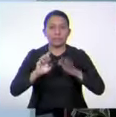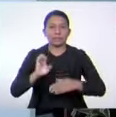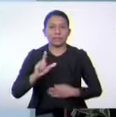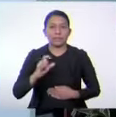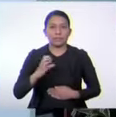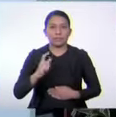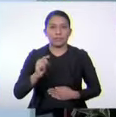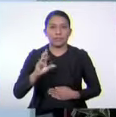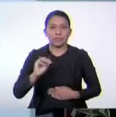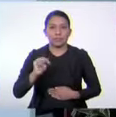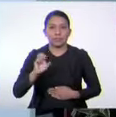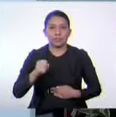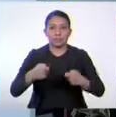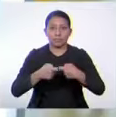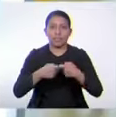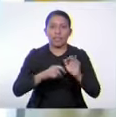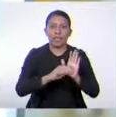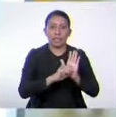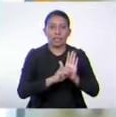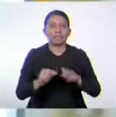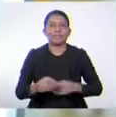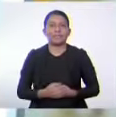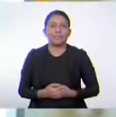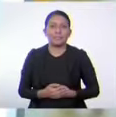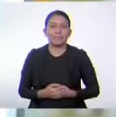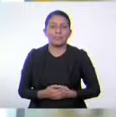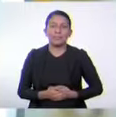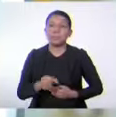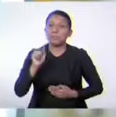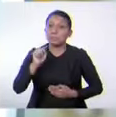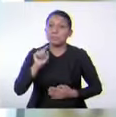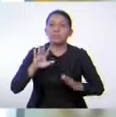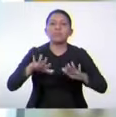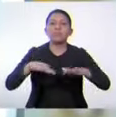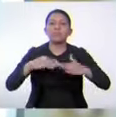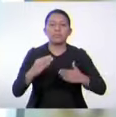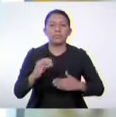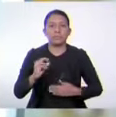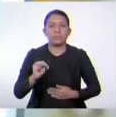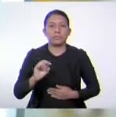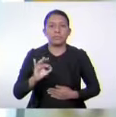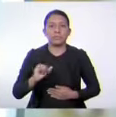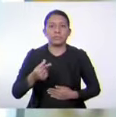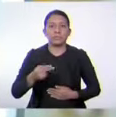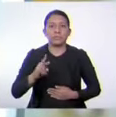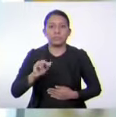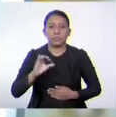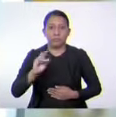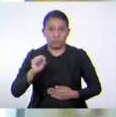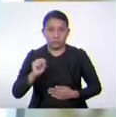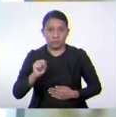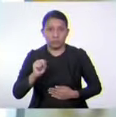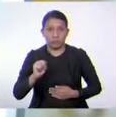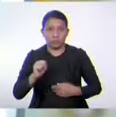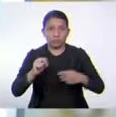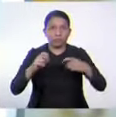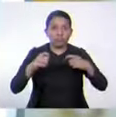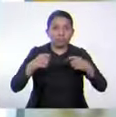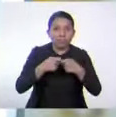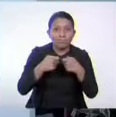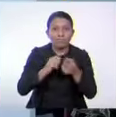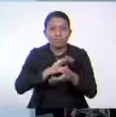su configuración electrónica, tenemos que su configuración electrónica es 1s2, 2s2 y 2p2.